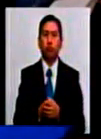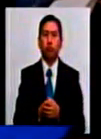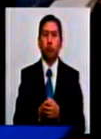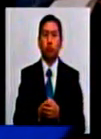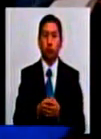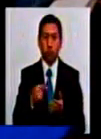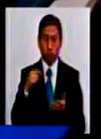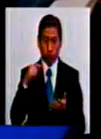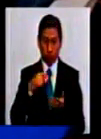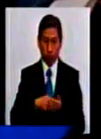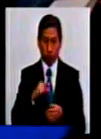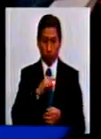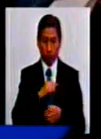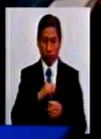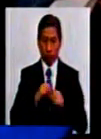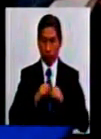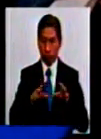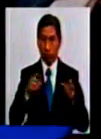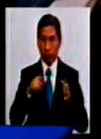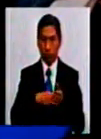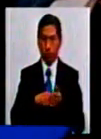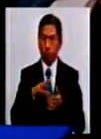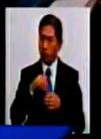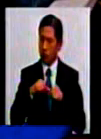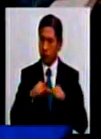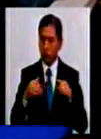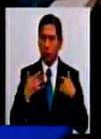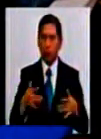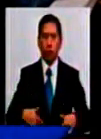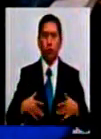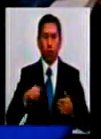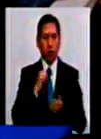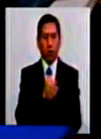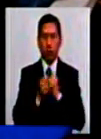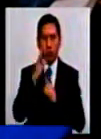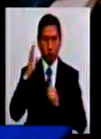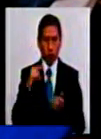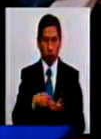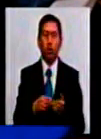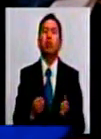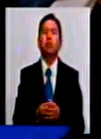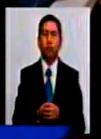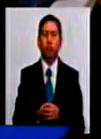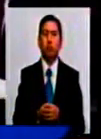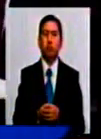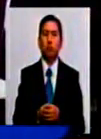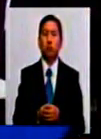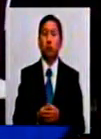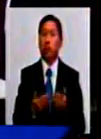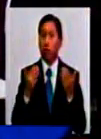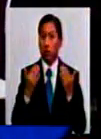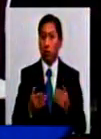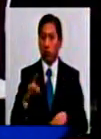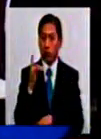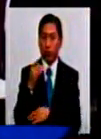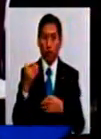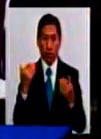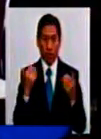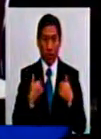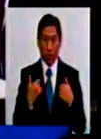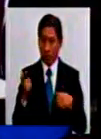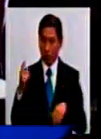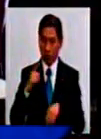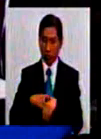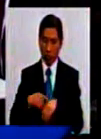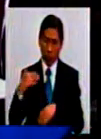Esa conciencia colectiva permanece viva e invariable ahora que Bolivia atraviesa un